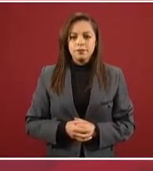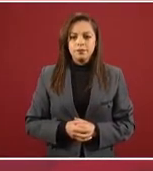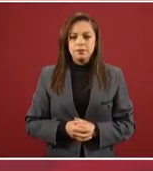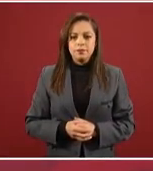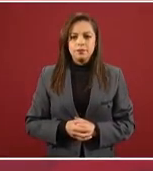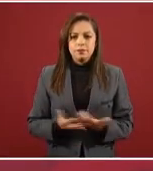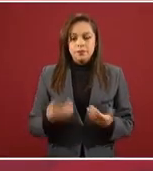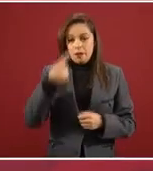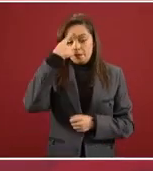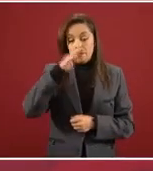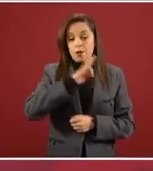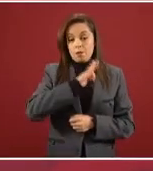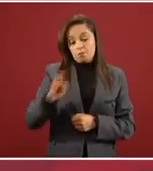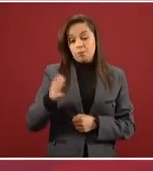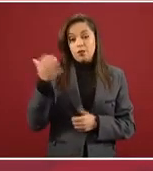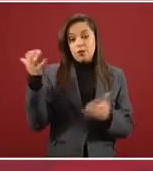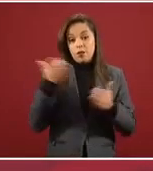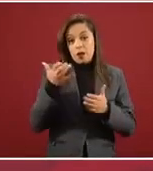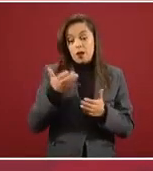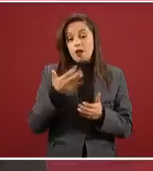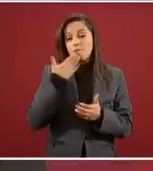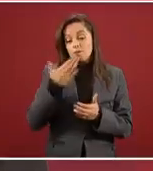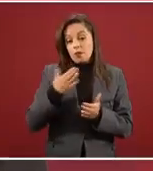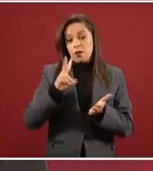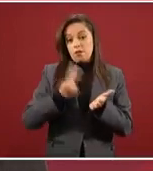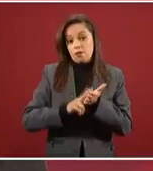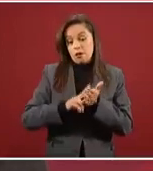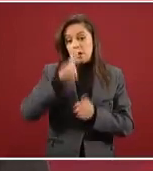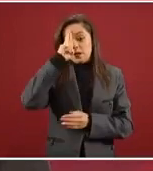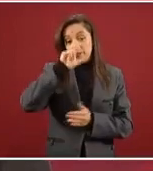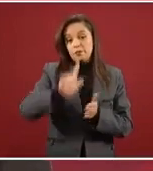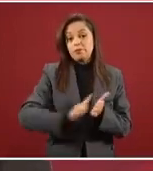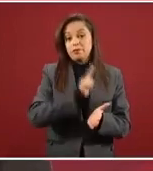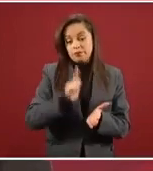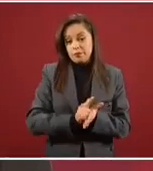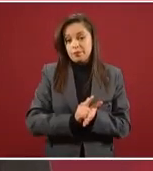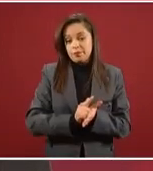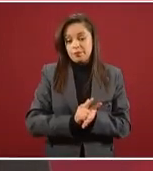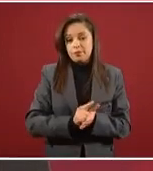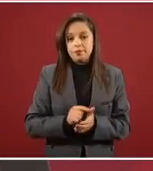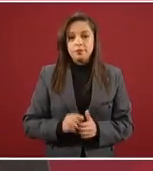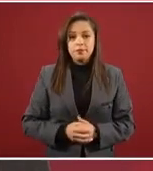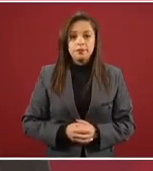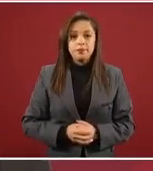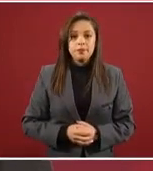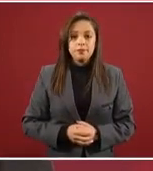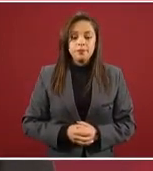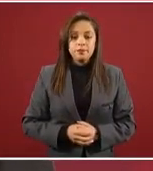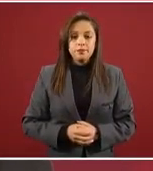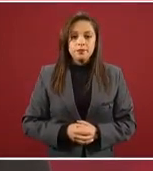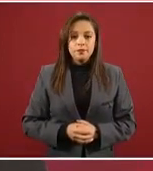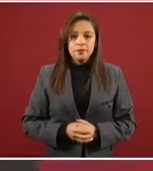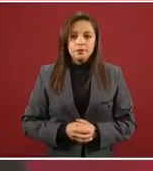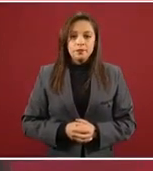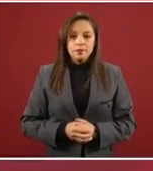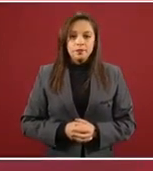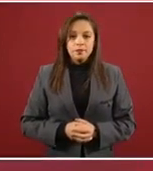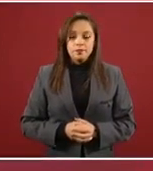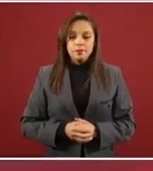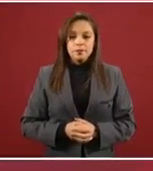del cumplimiento de la ley, es hacer un llamado a